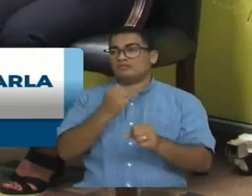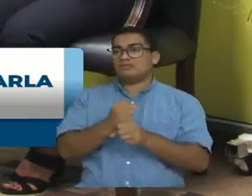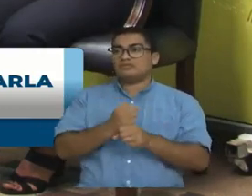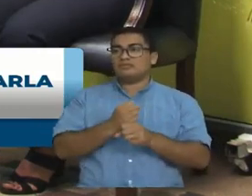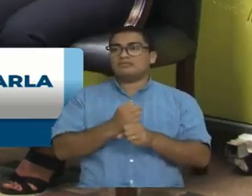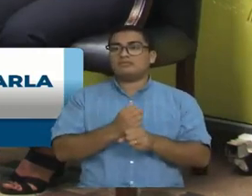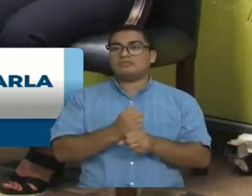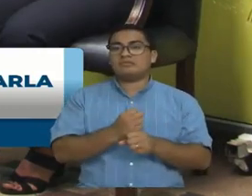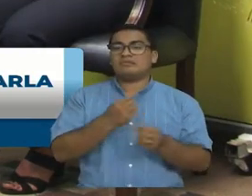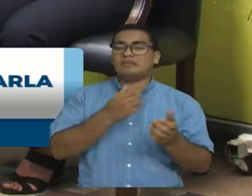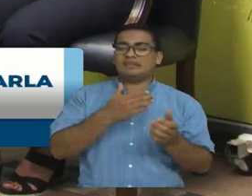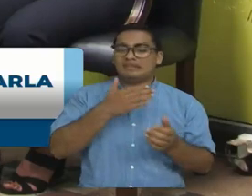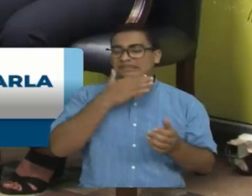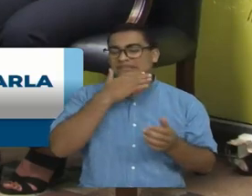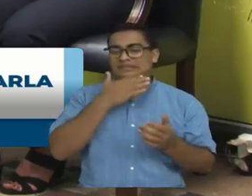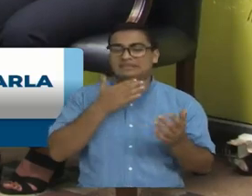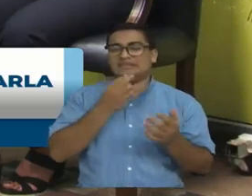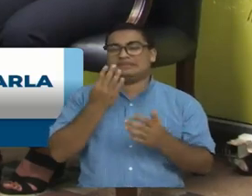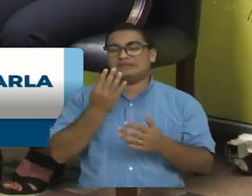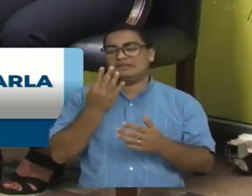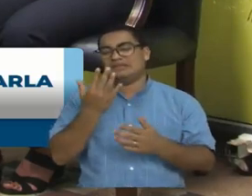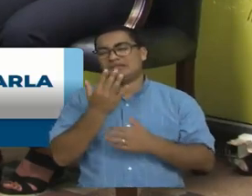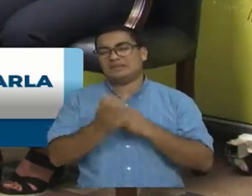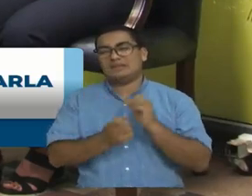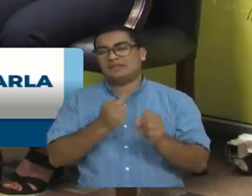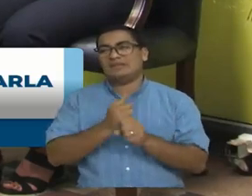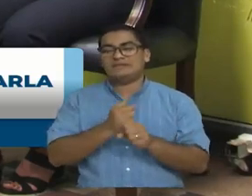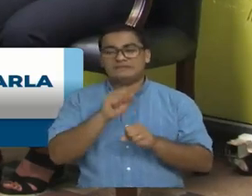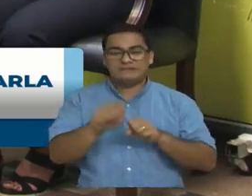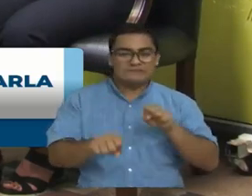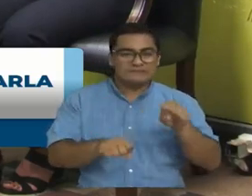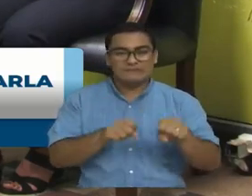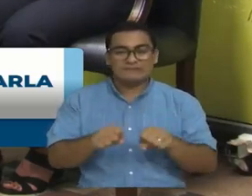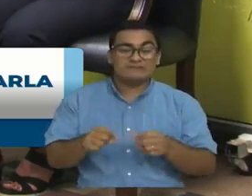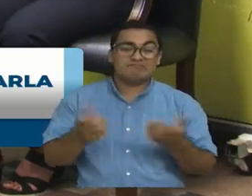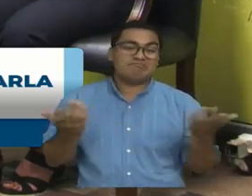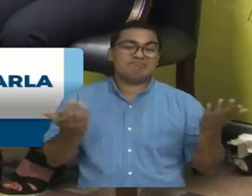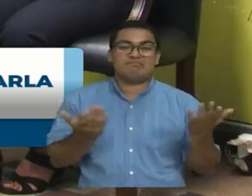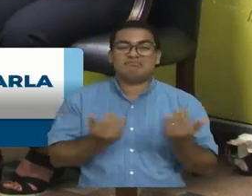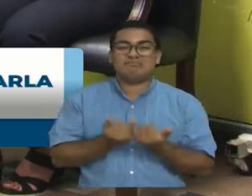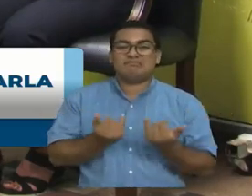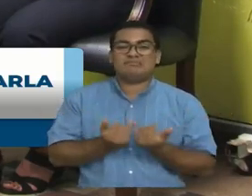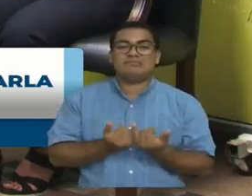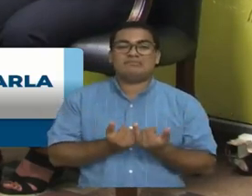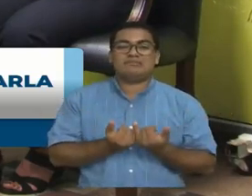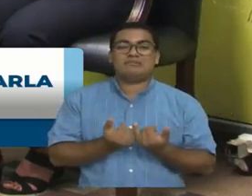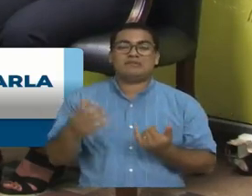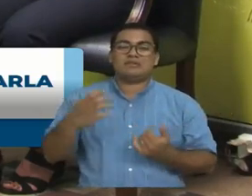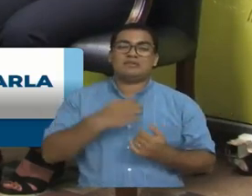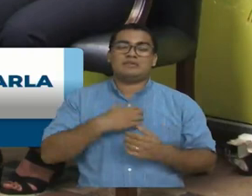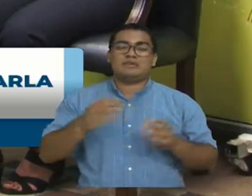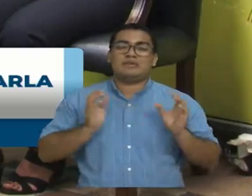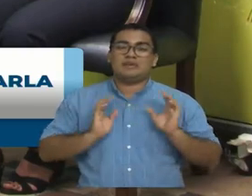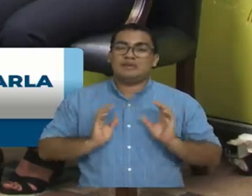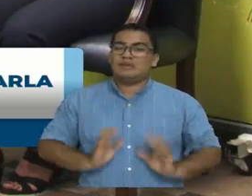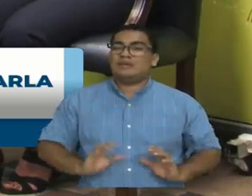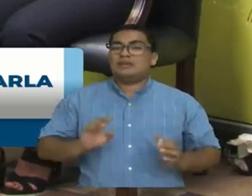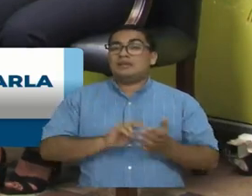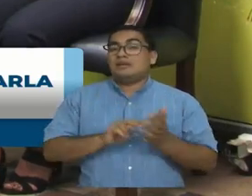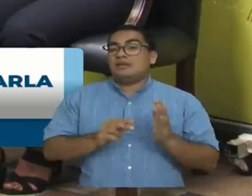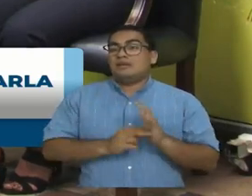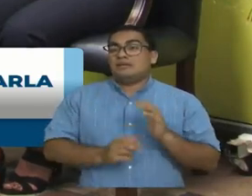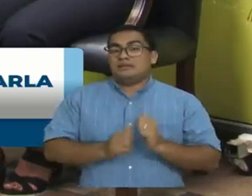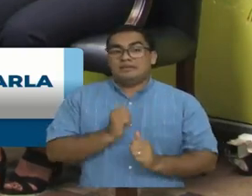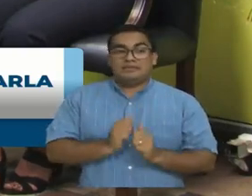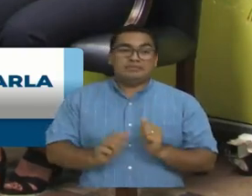triciclo y le costó y llegó hasta los 4 o 5 años andando en triciclo. Pero como se fortalece la parte motora, entonces no hay problema, pues eso